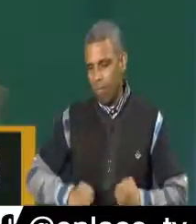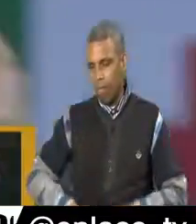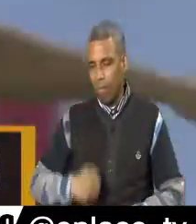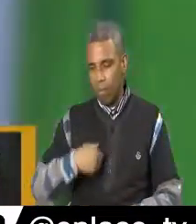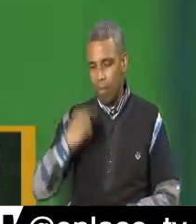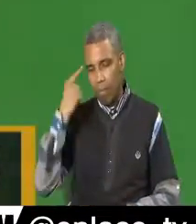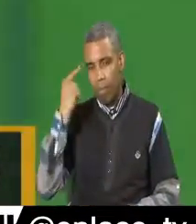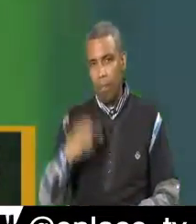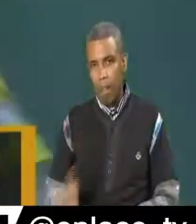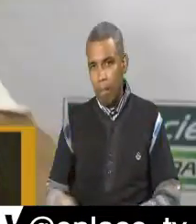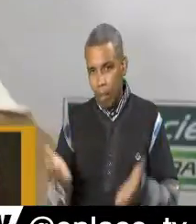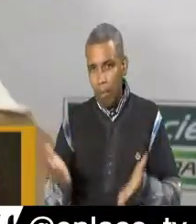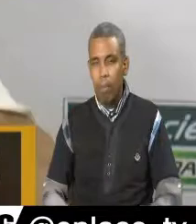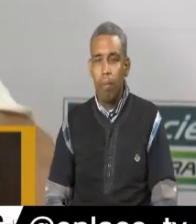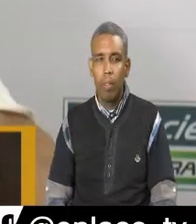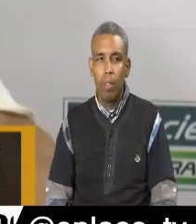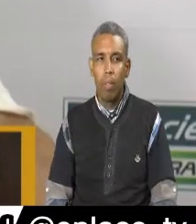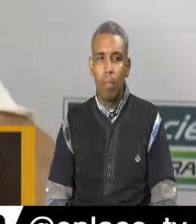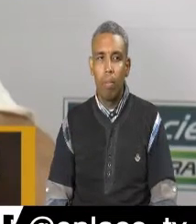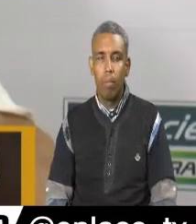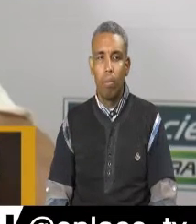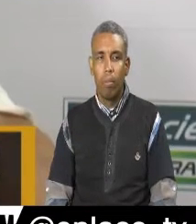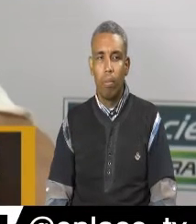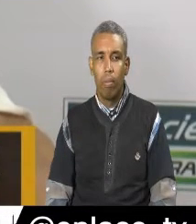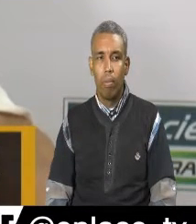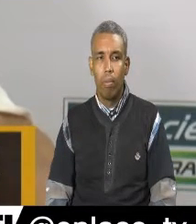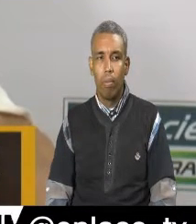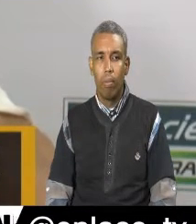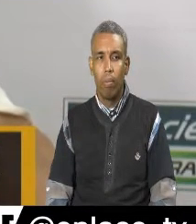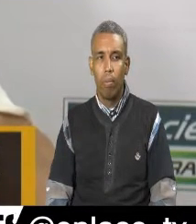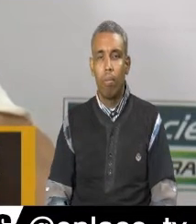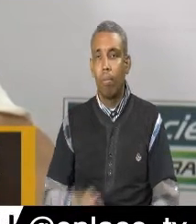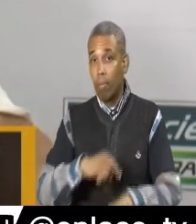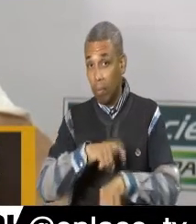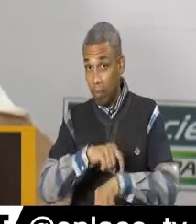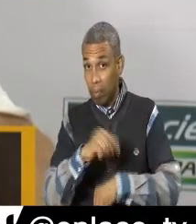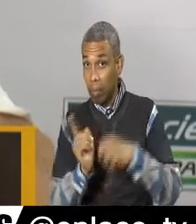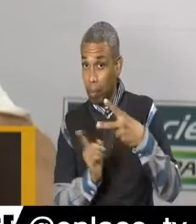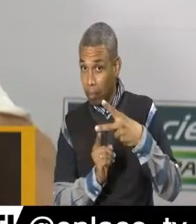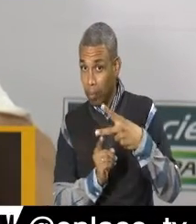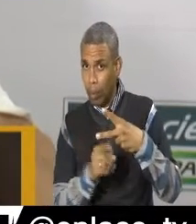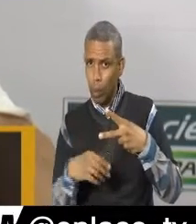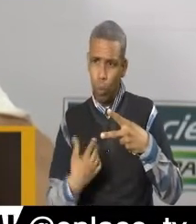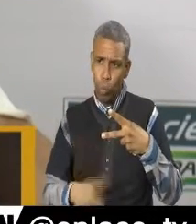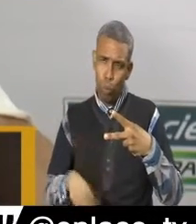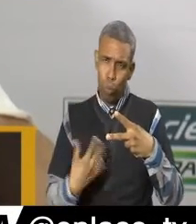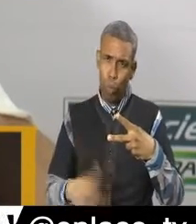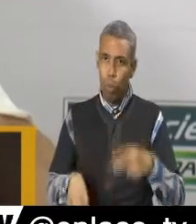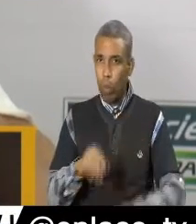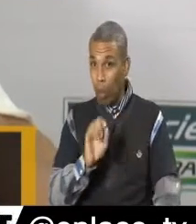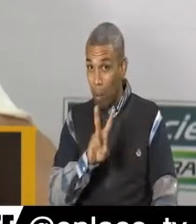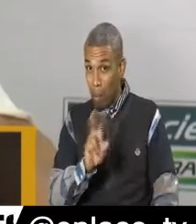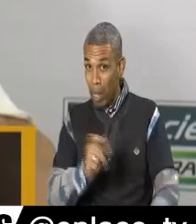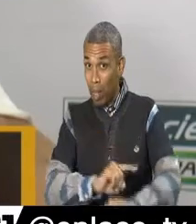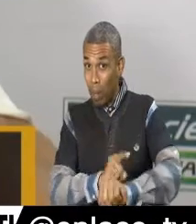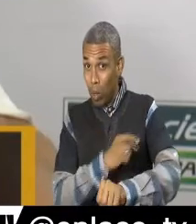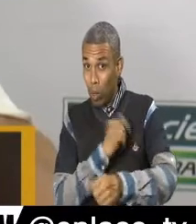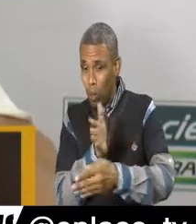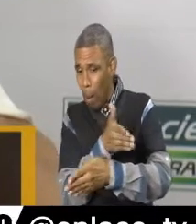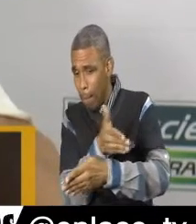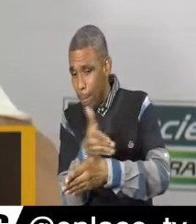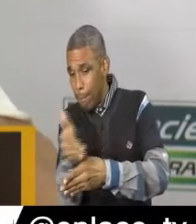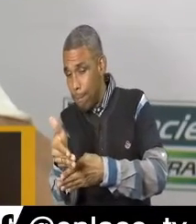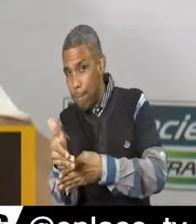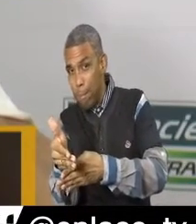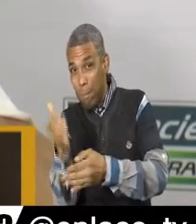la preparación del cotejo. Estaba claro que los 20 minutos finales, 18, iban a ser definitivos, si el partido estaba